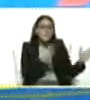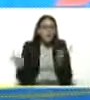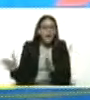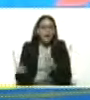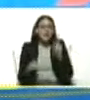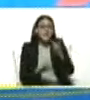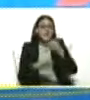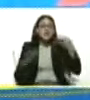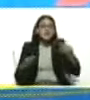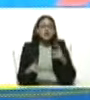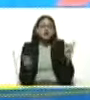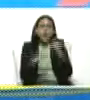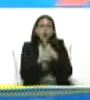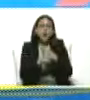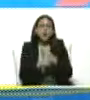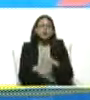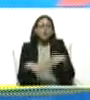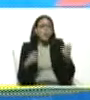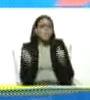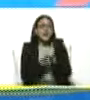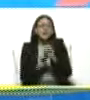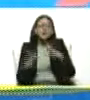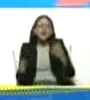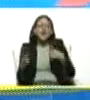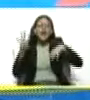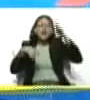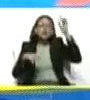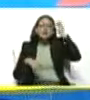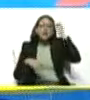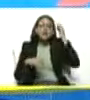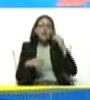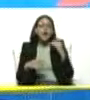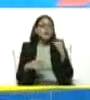días del bombazo que me lanzaron